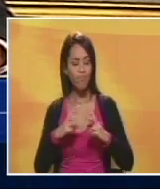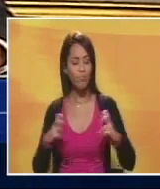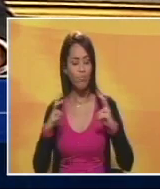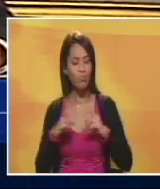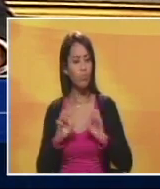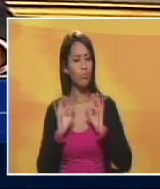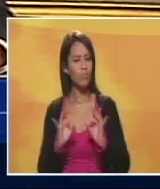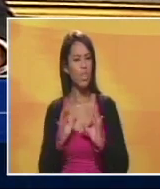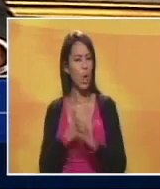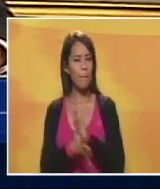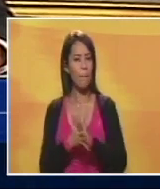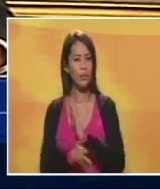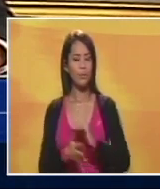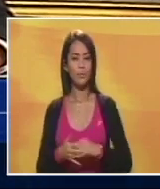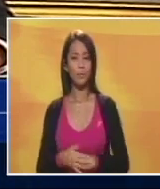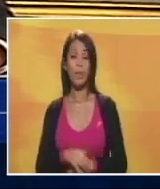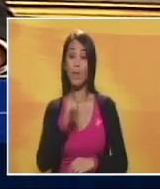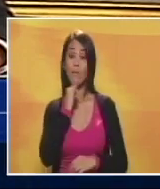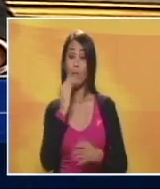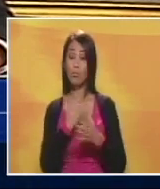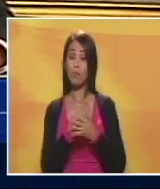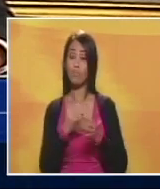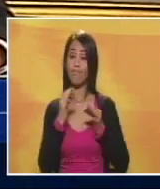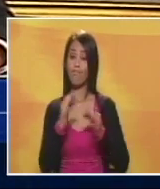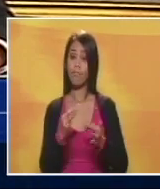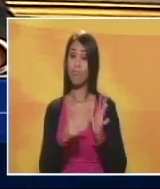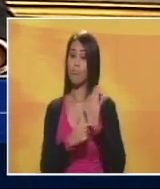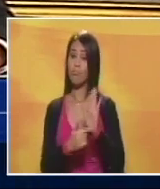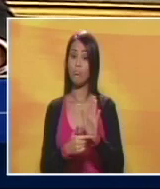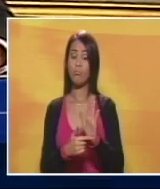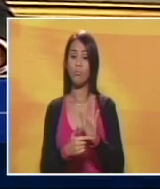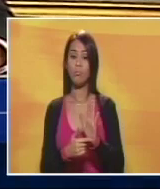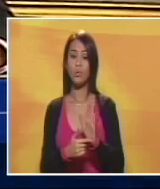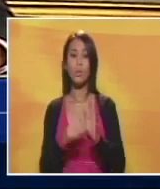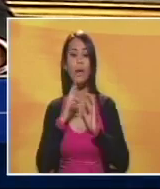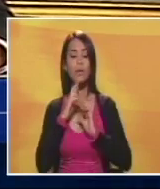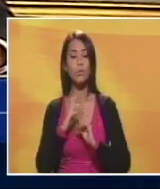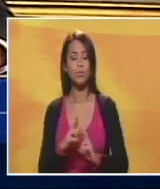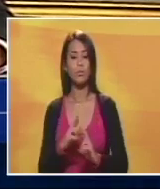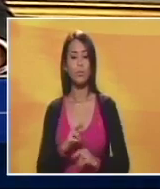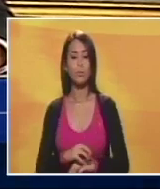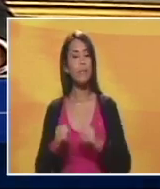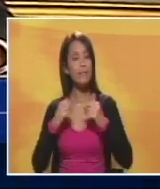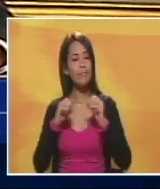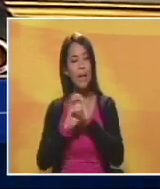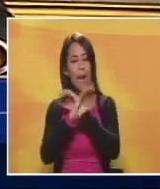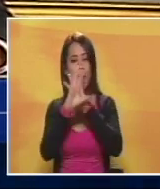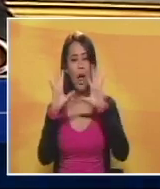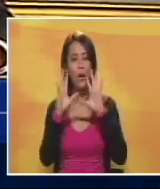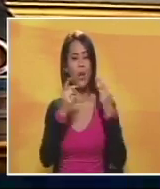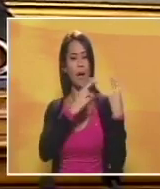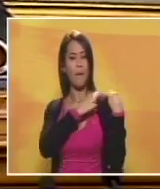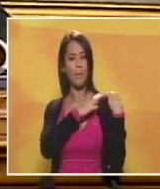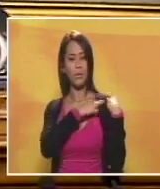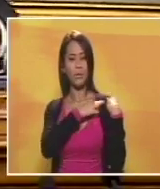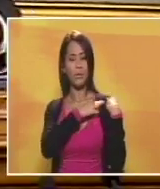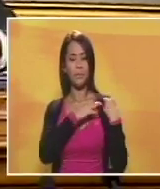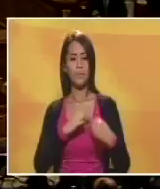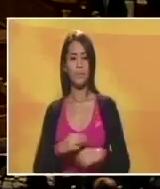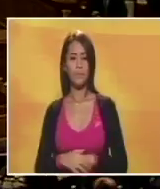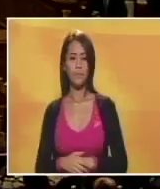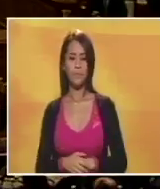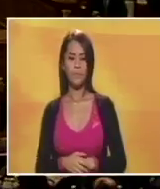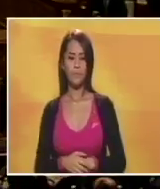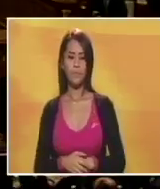investigación sobre estos hechos e informe a la Cámara sobre el resultado y el establecimiento de las responsabilidades del caso